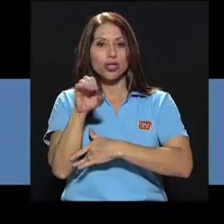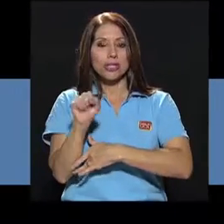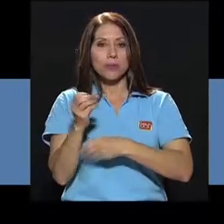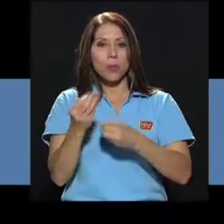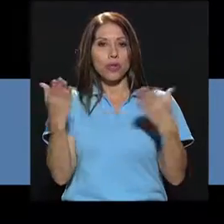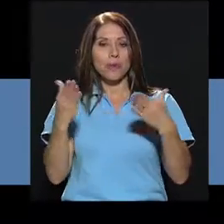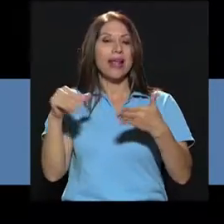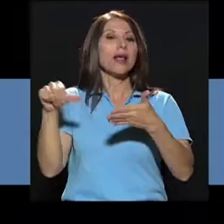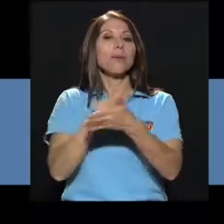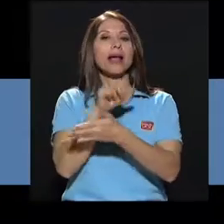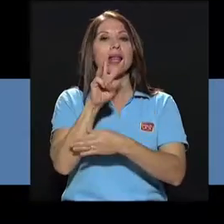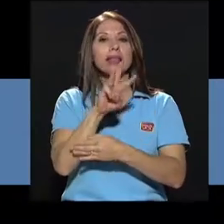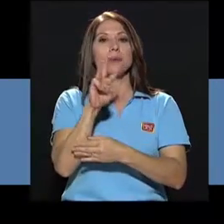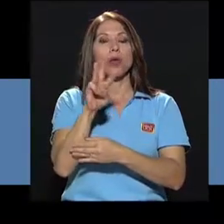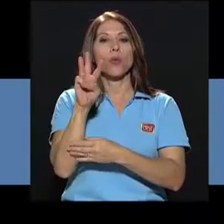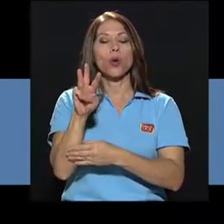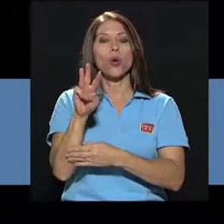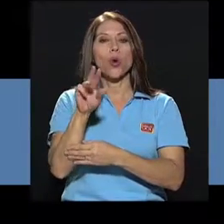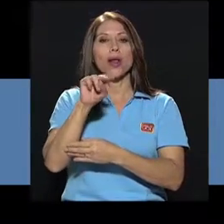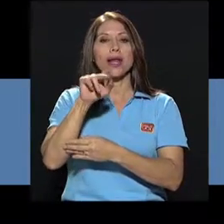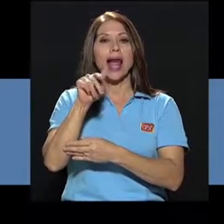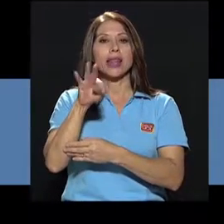Esto se encuentra en la página